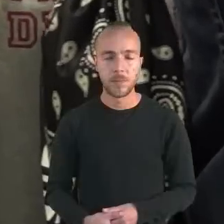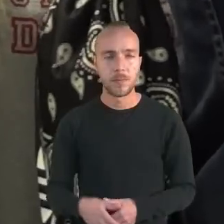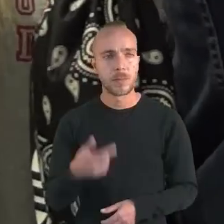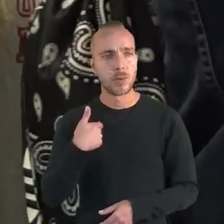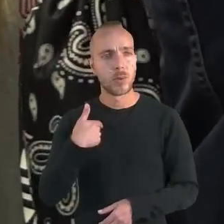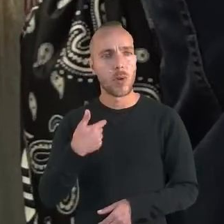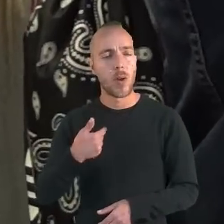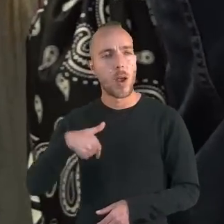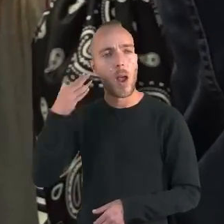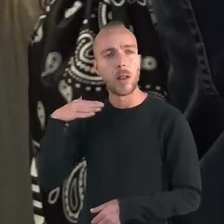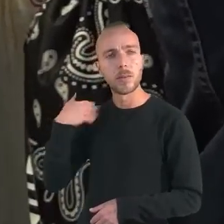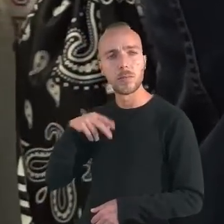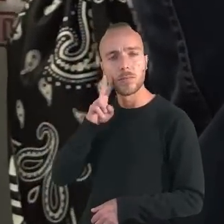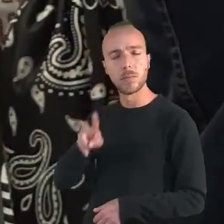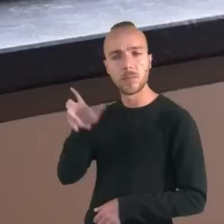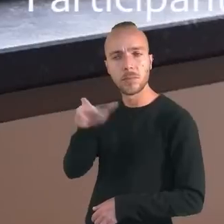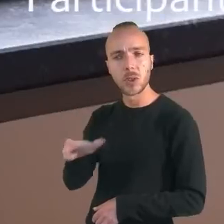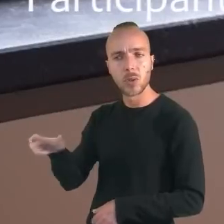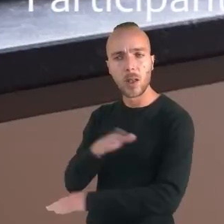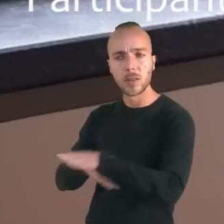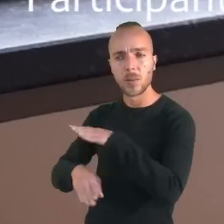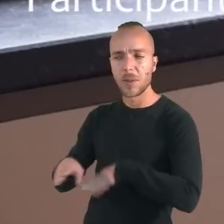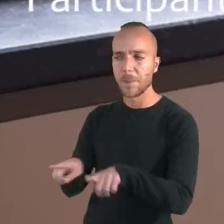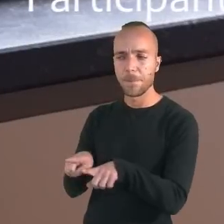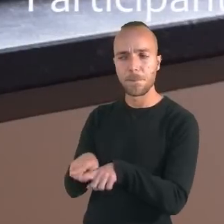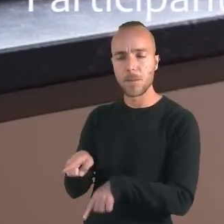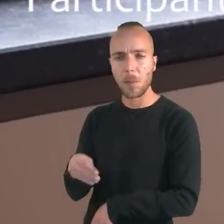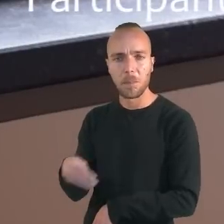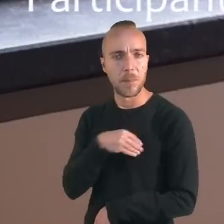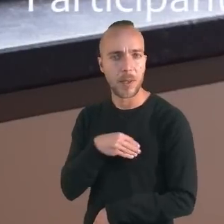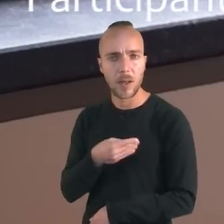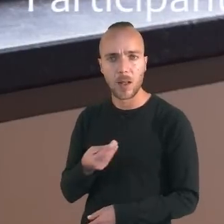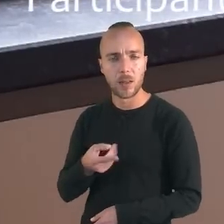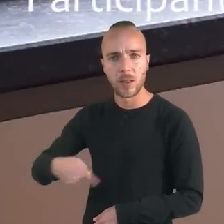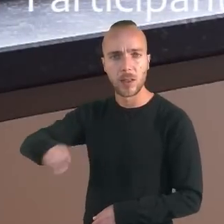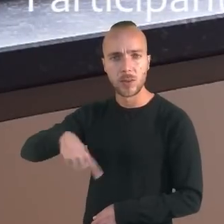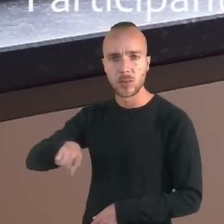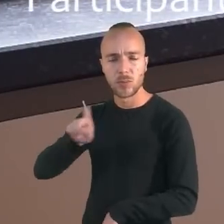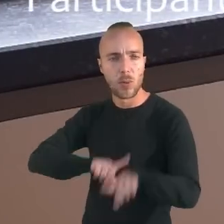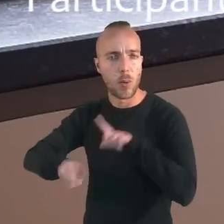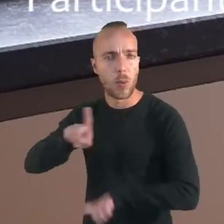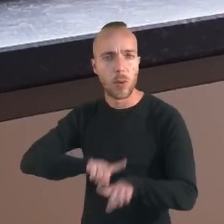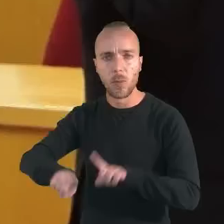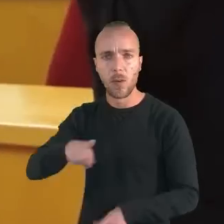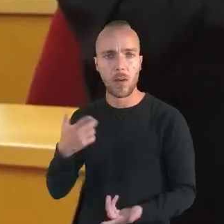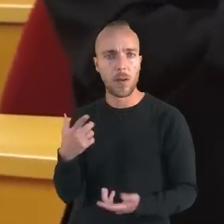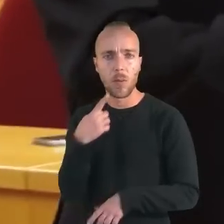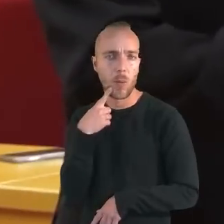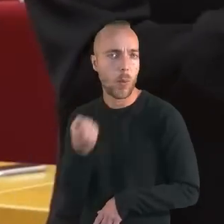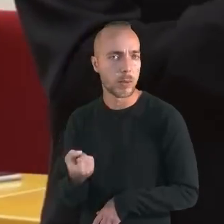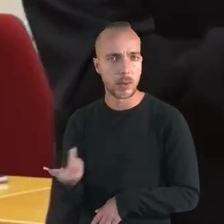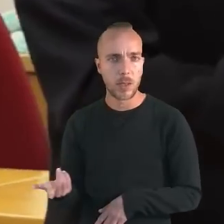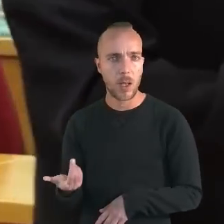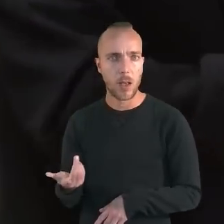Siempre pensé que en los discapacitados siempre estaba la opinión de, bueno, pobrecillos, tienen algún problema, pues les